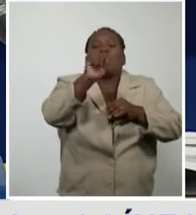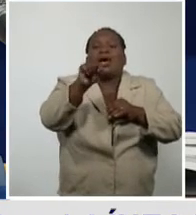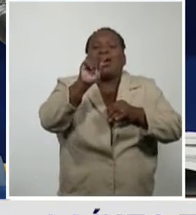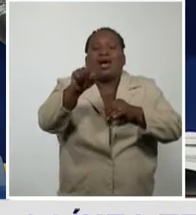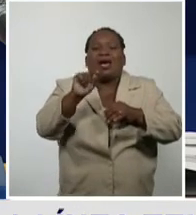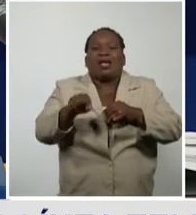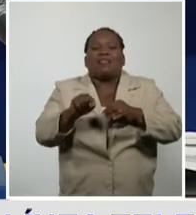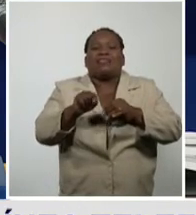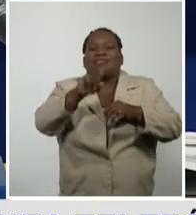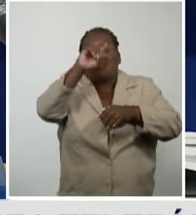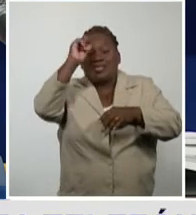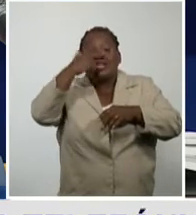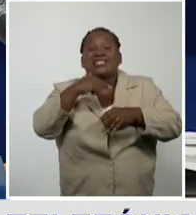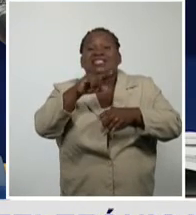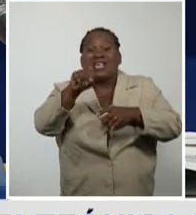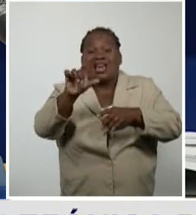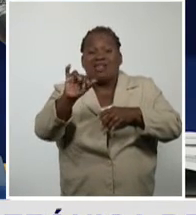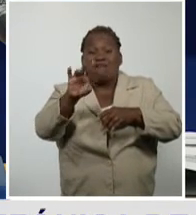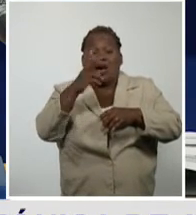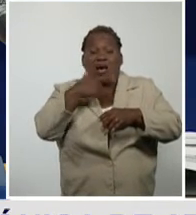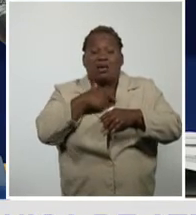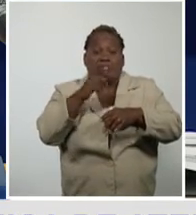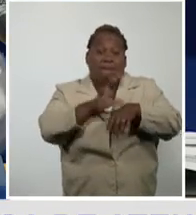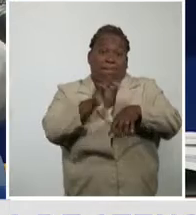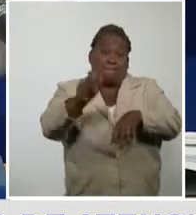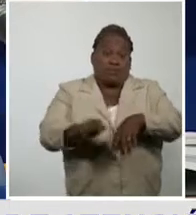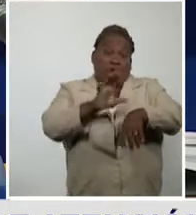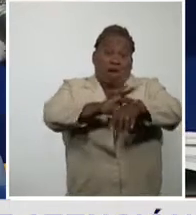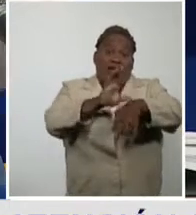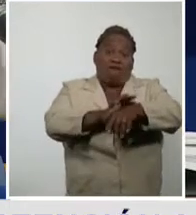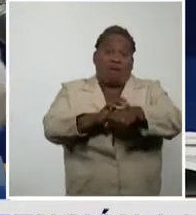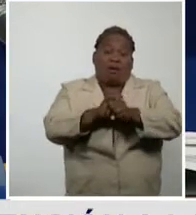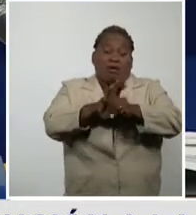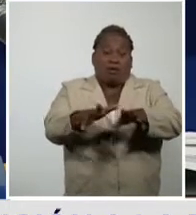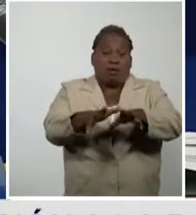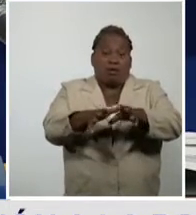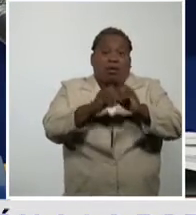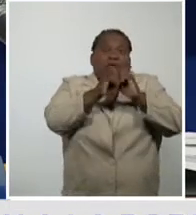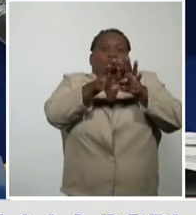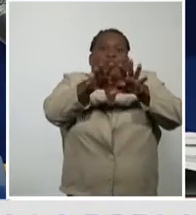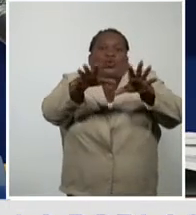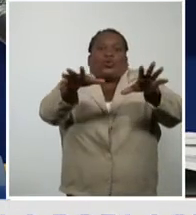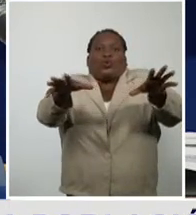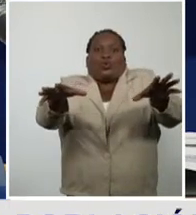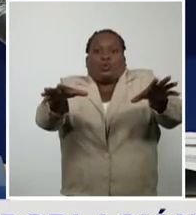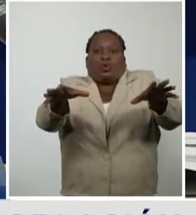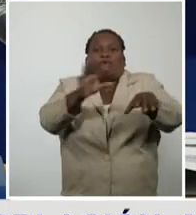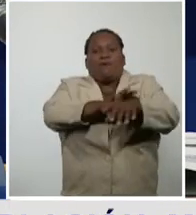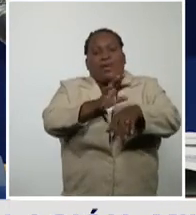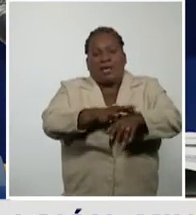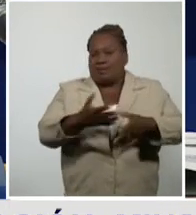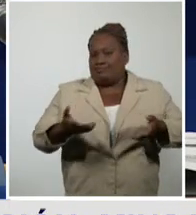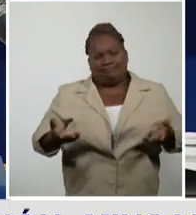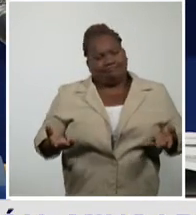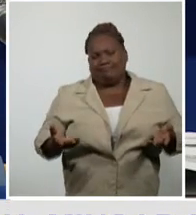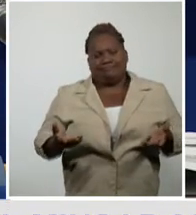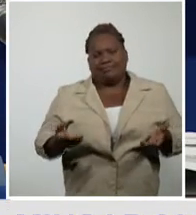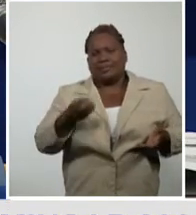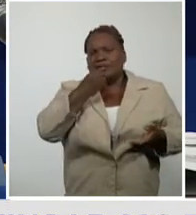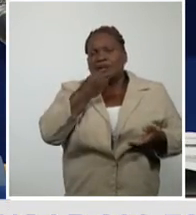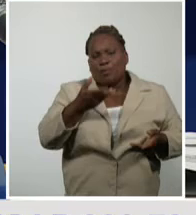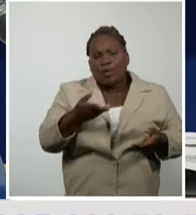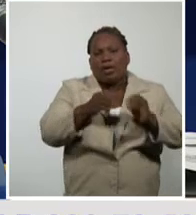persona infectada con la COVID-19 o con el SARS-CoV-2, pues hace una dispersión de la misma y puede provocar